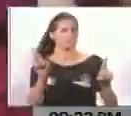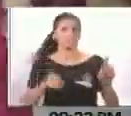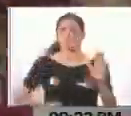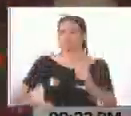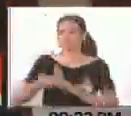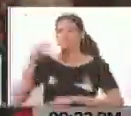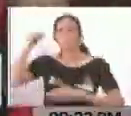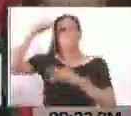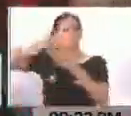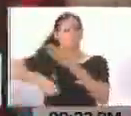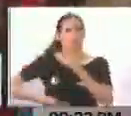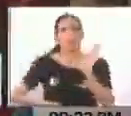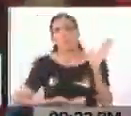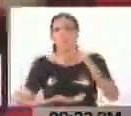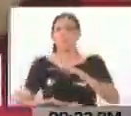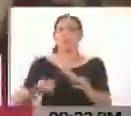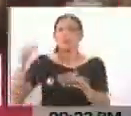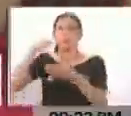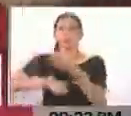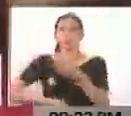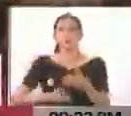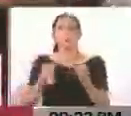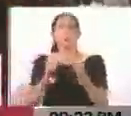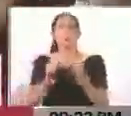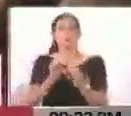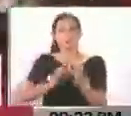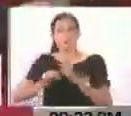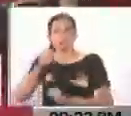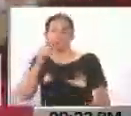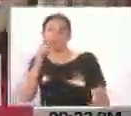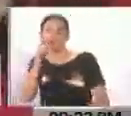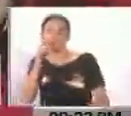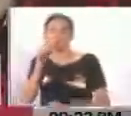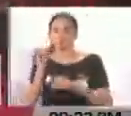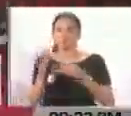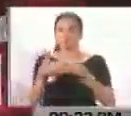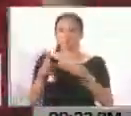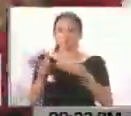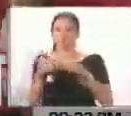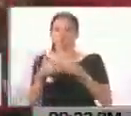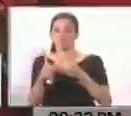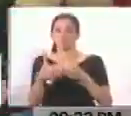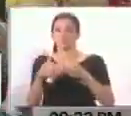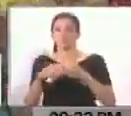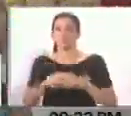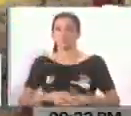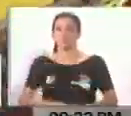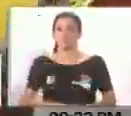Bye.